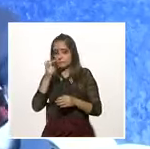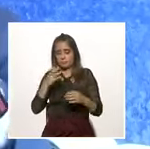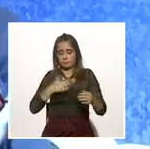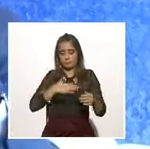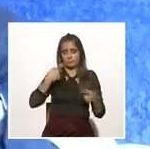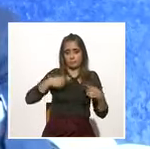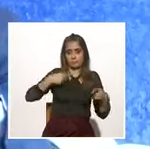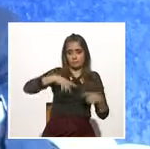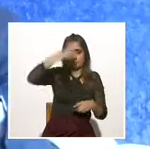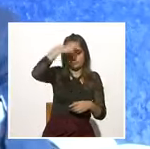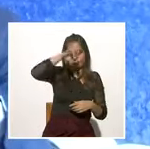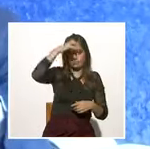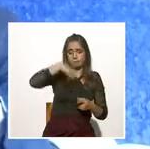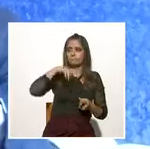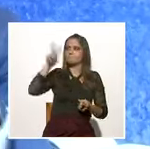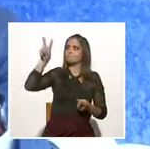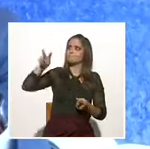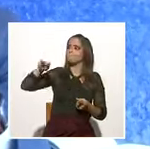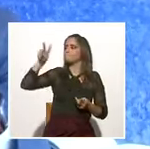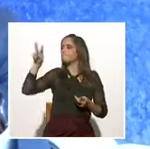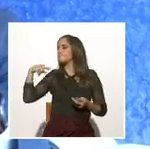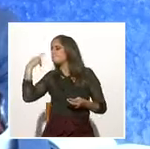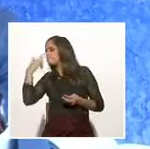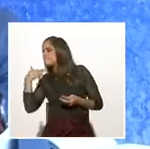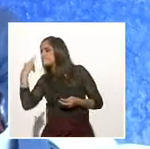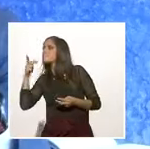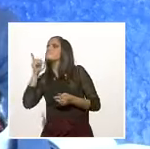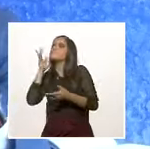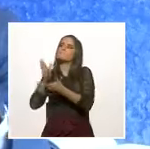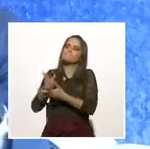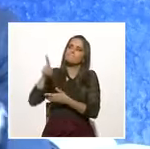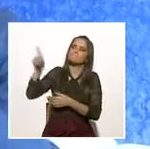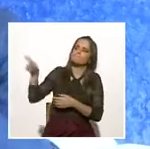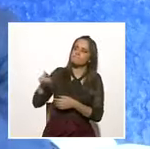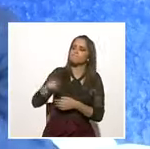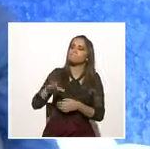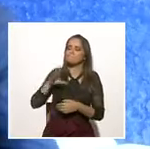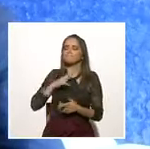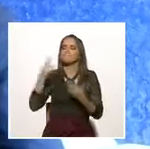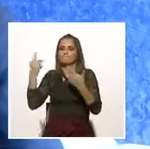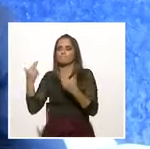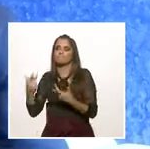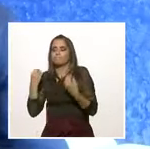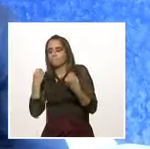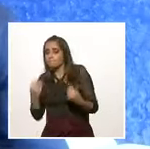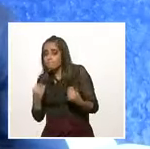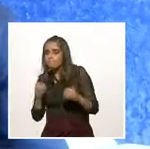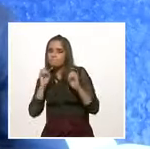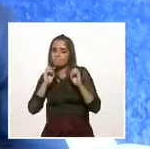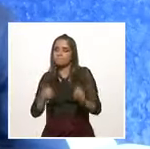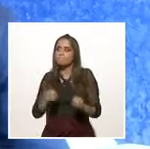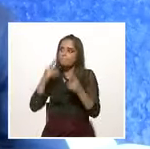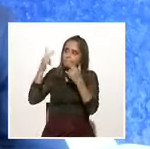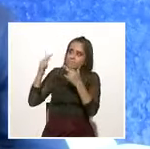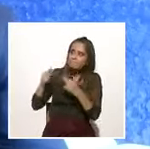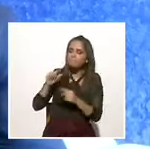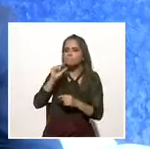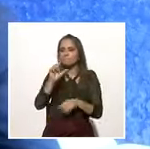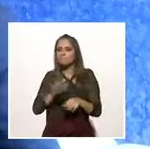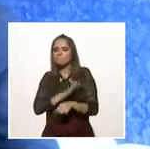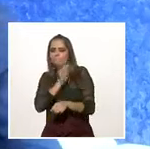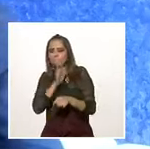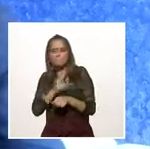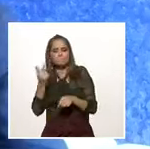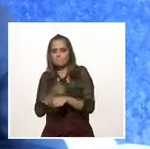son indicadores, ¿sí?, de el grado de afectación que tiene una estructura. Pues eso